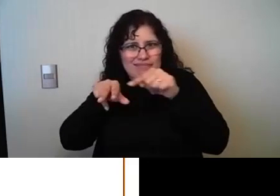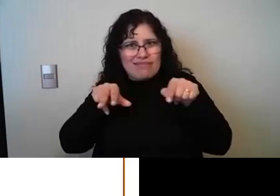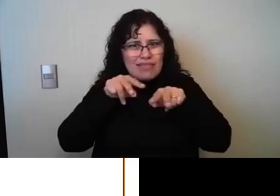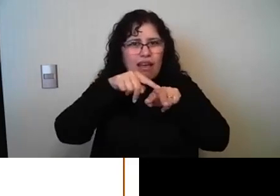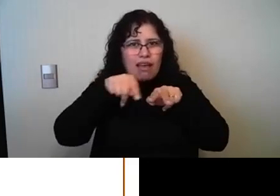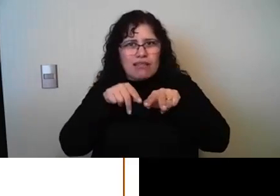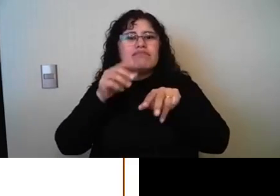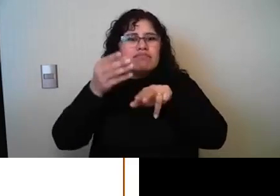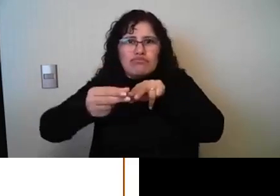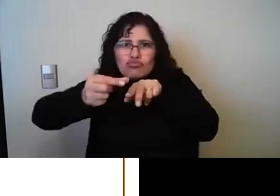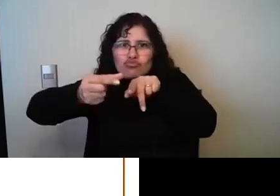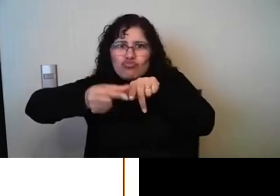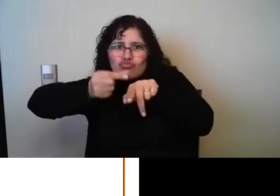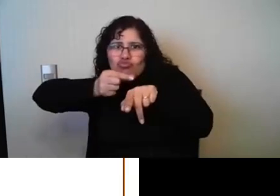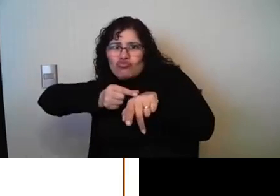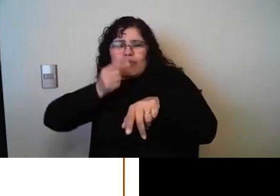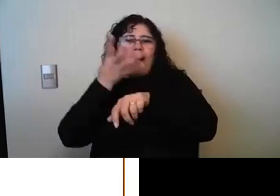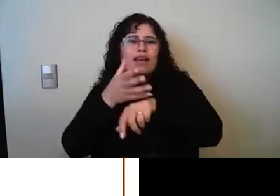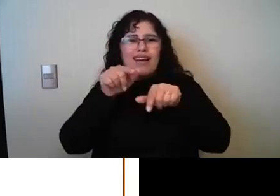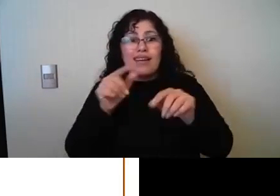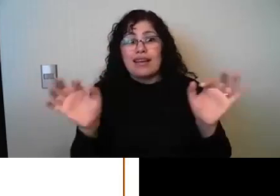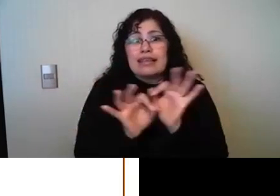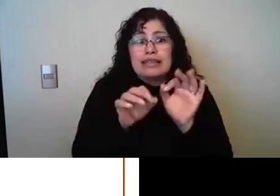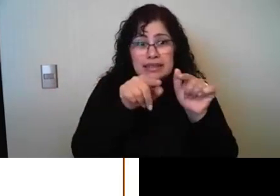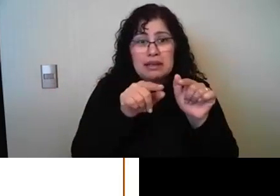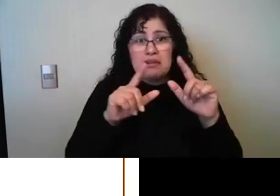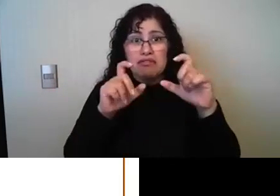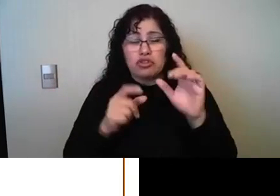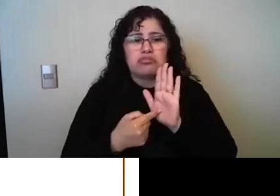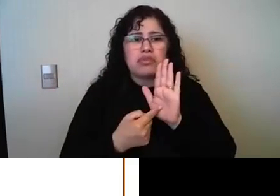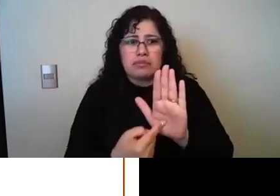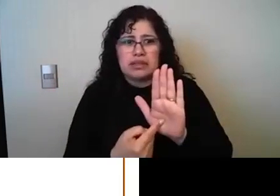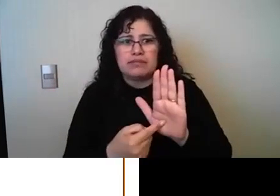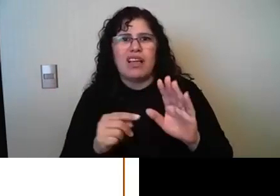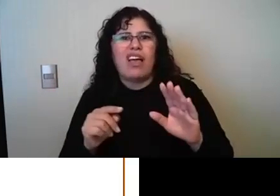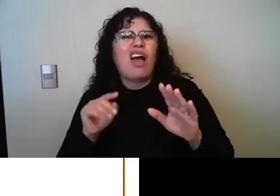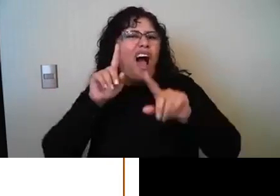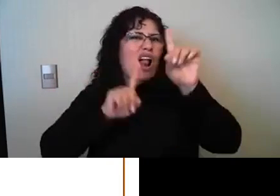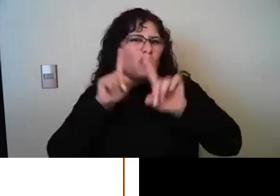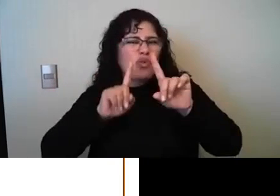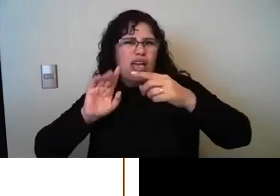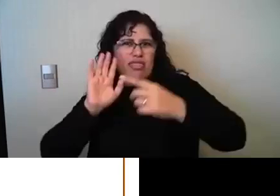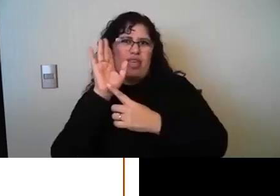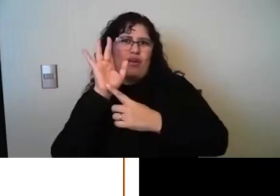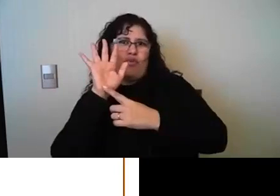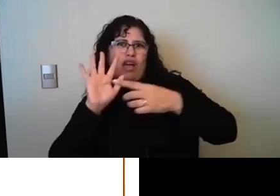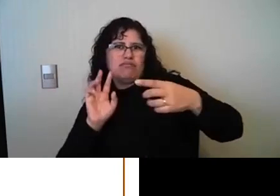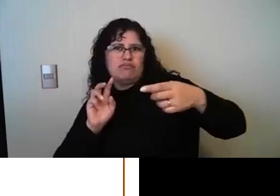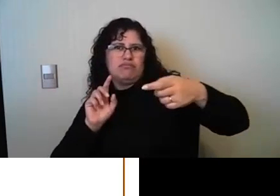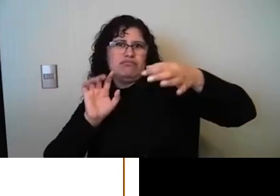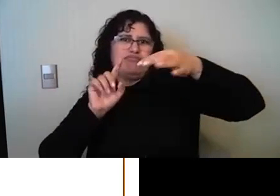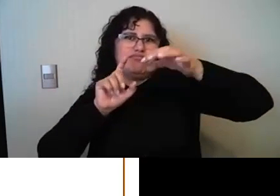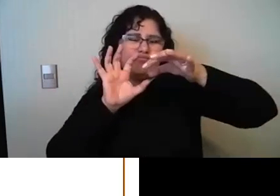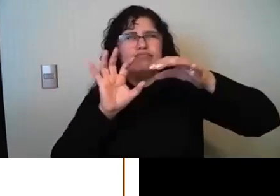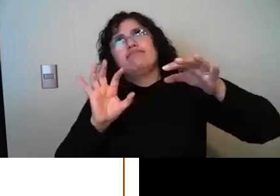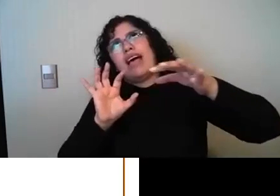describen ciertos tipos de neuronas asociados con ciertas funciones. Nosotros habíamos visto